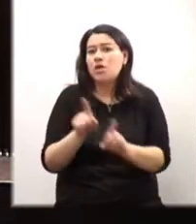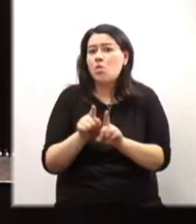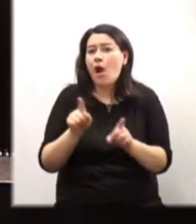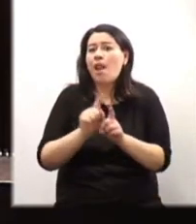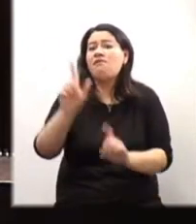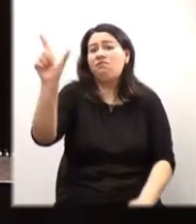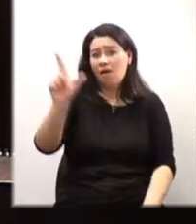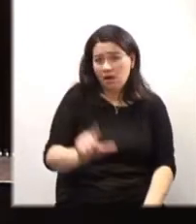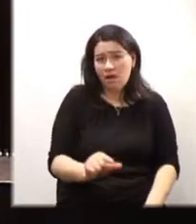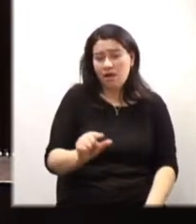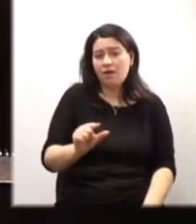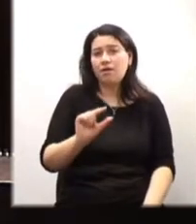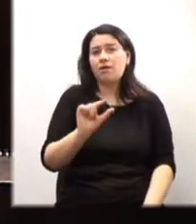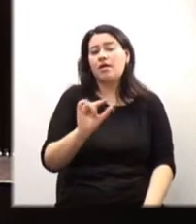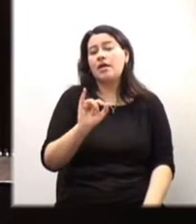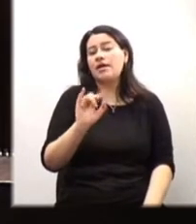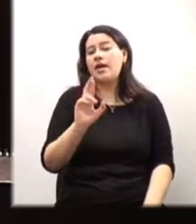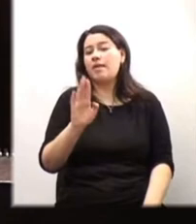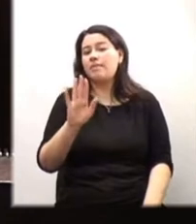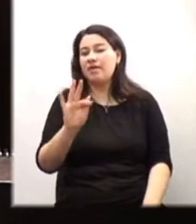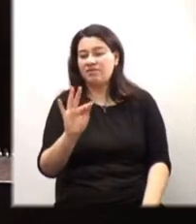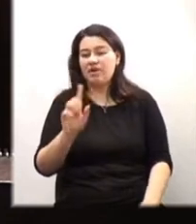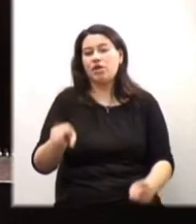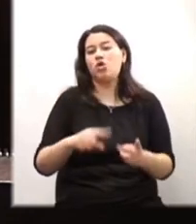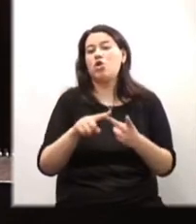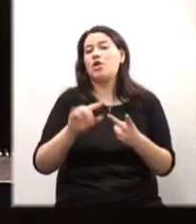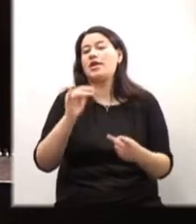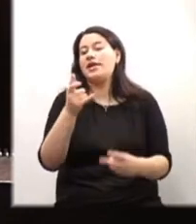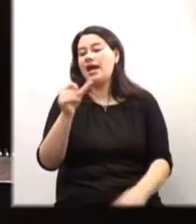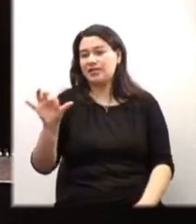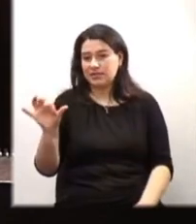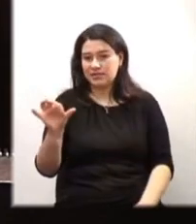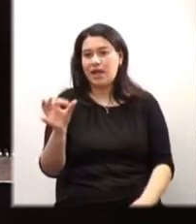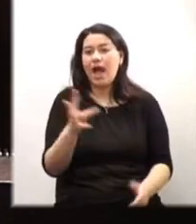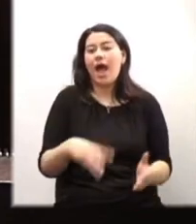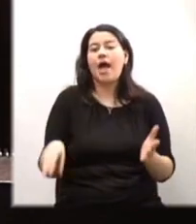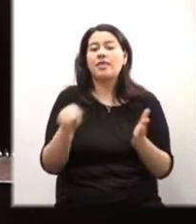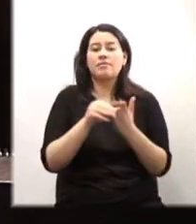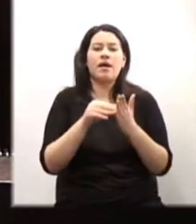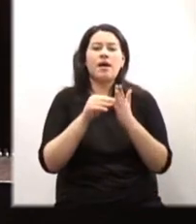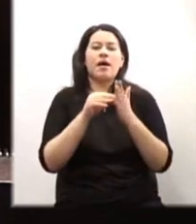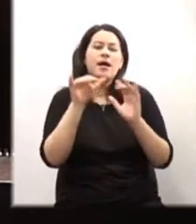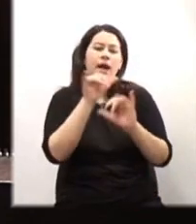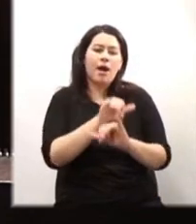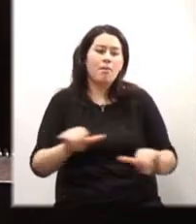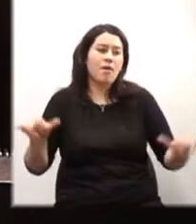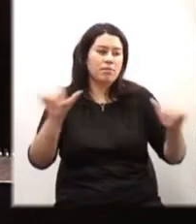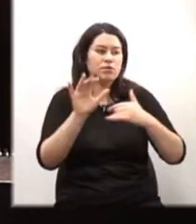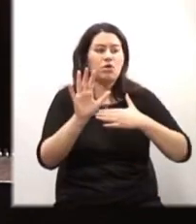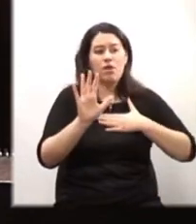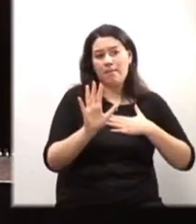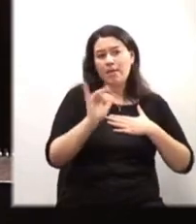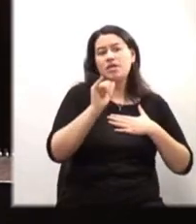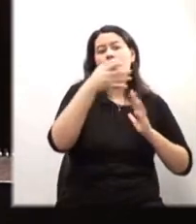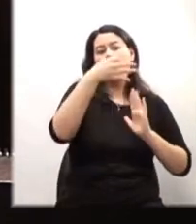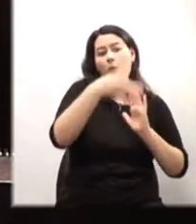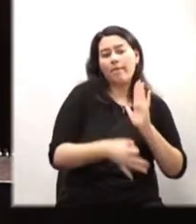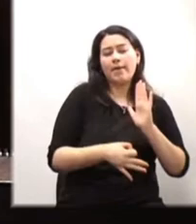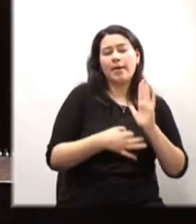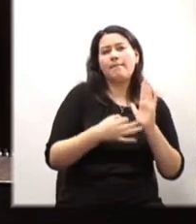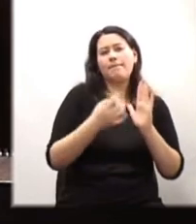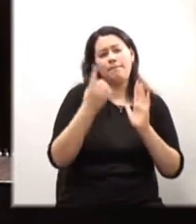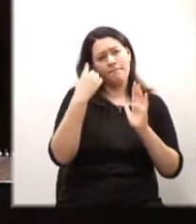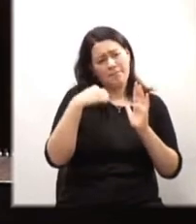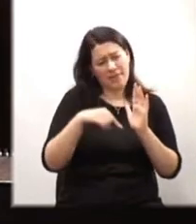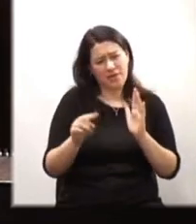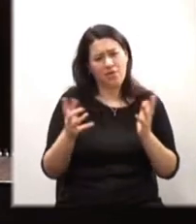rebaja el IRPF y el IAS. Y yo entiendo que los compromisos de campaña se cumplen, pero